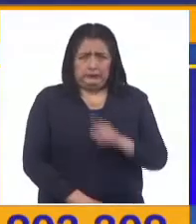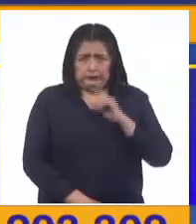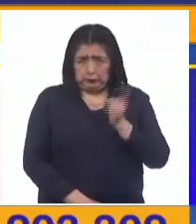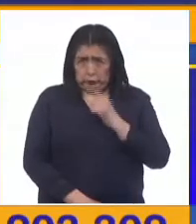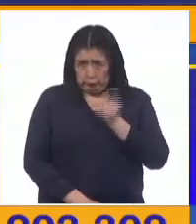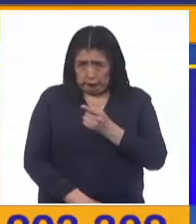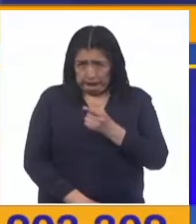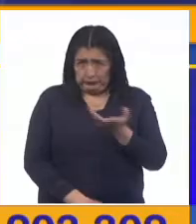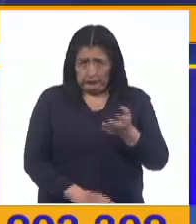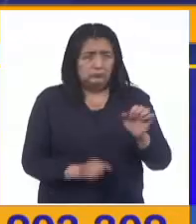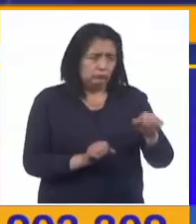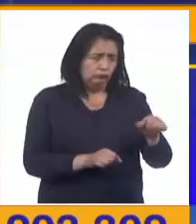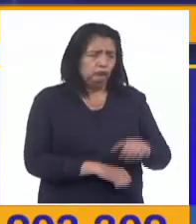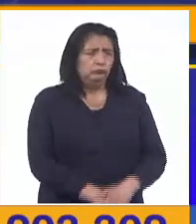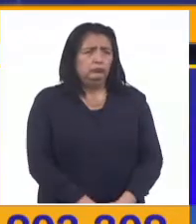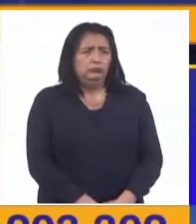denuncias que él tenía. Sí.